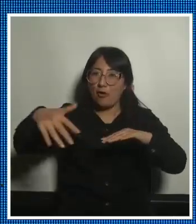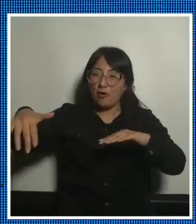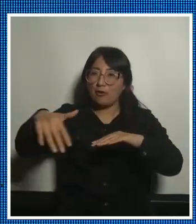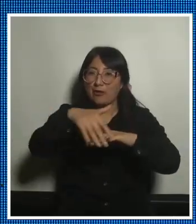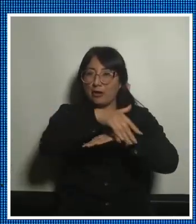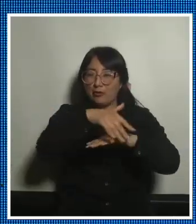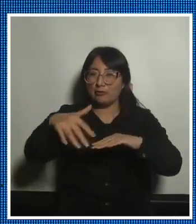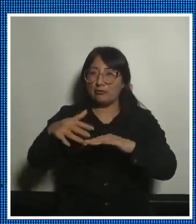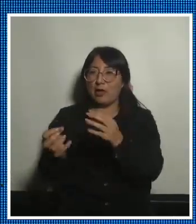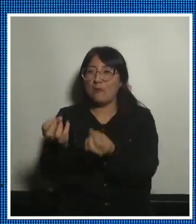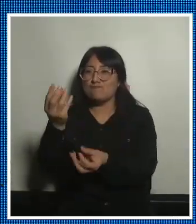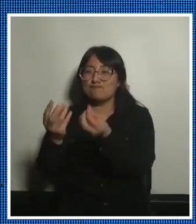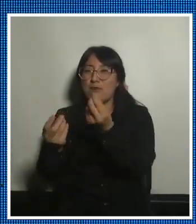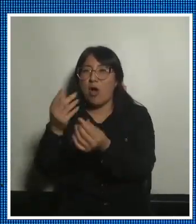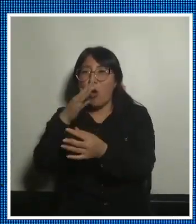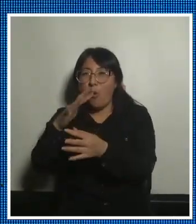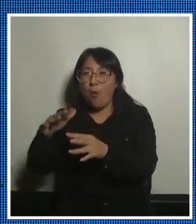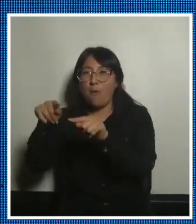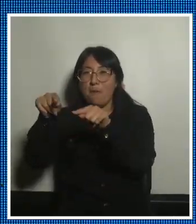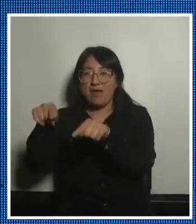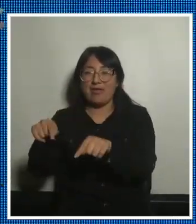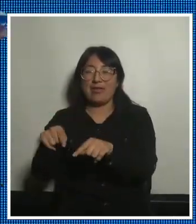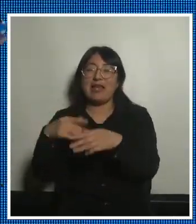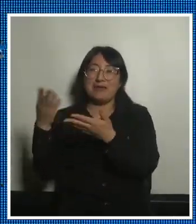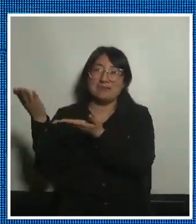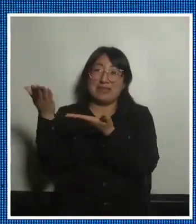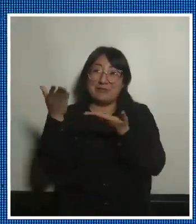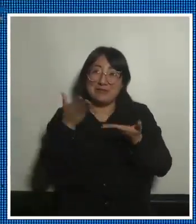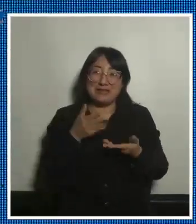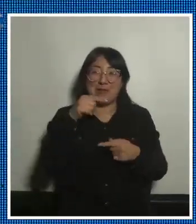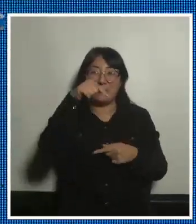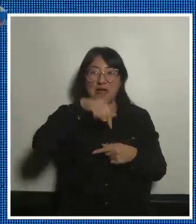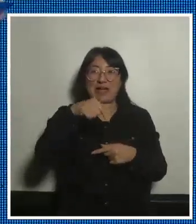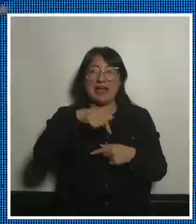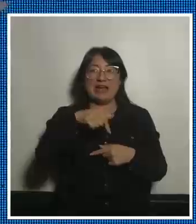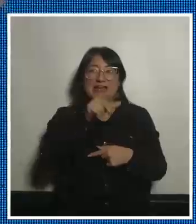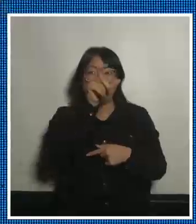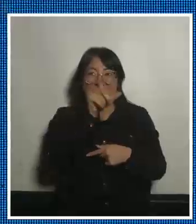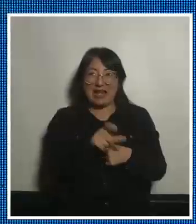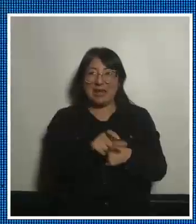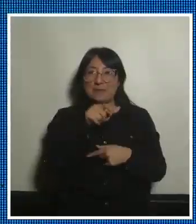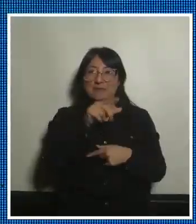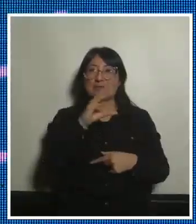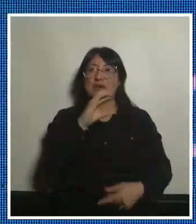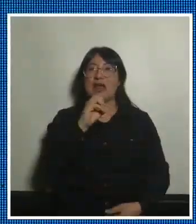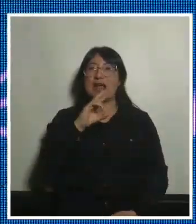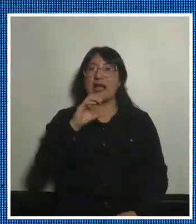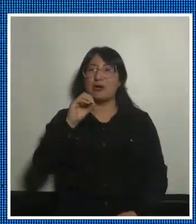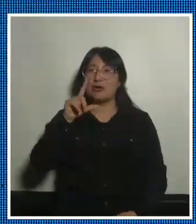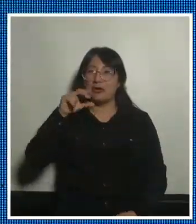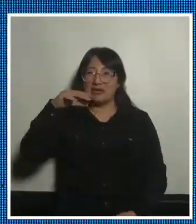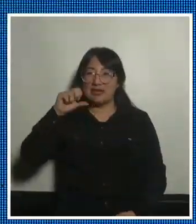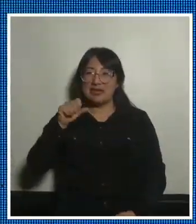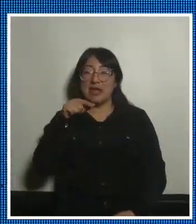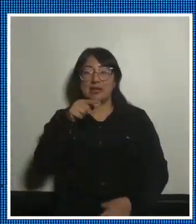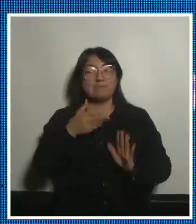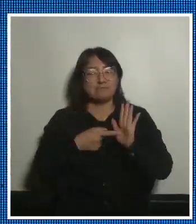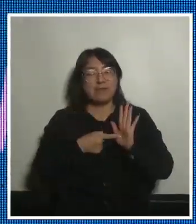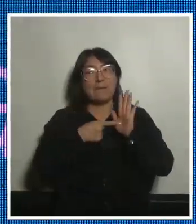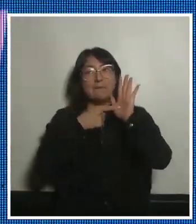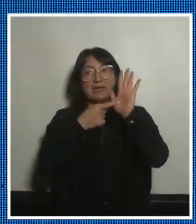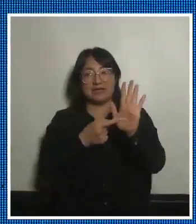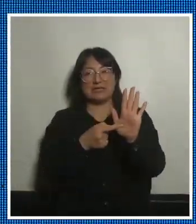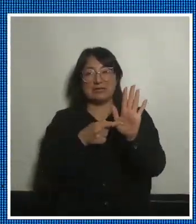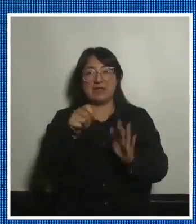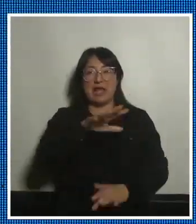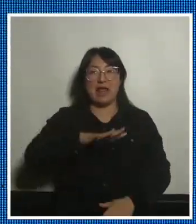y biodiversidad. Invitamos entonces acá al escenario, al estrado, la doctora Carolina Martínez Reyes, que nos va a presentar